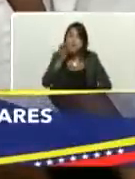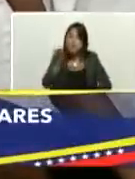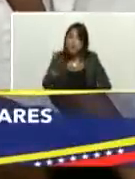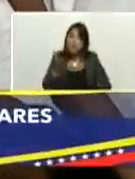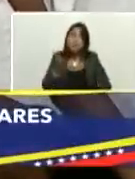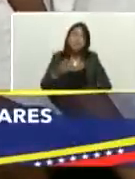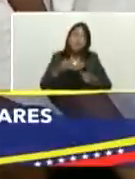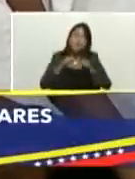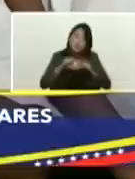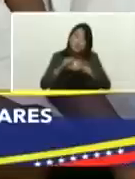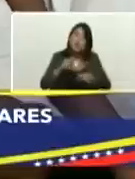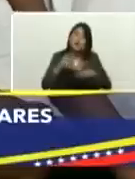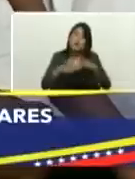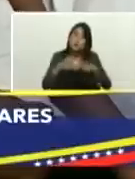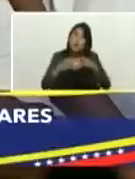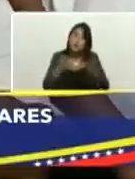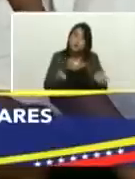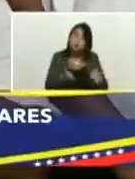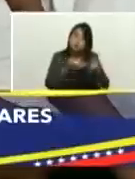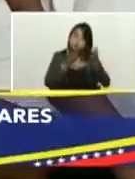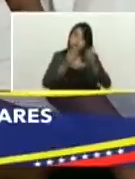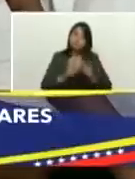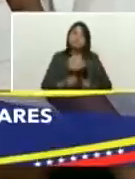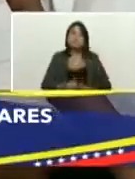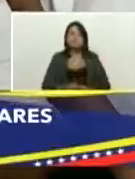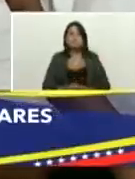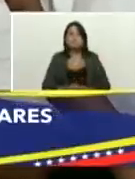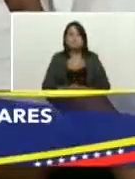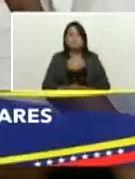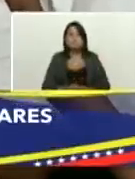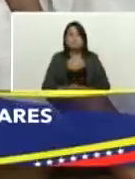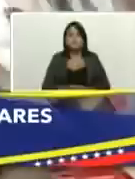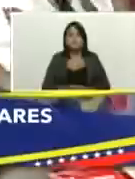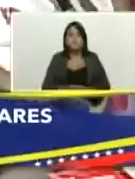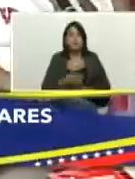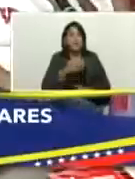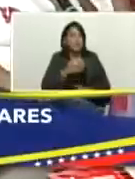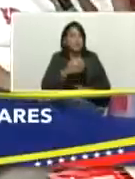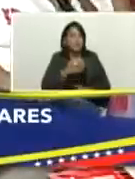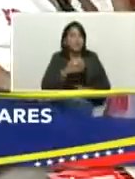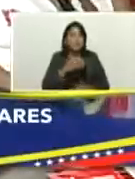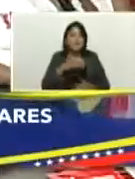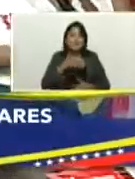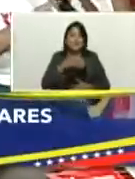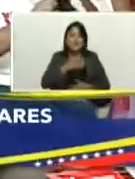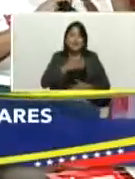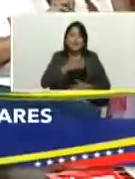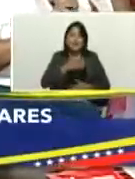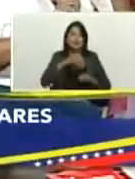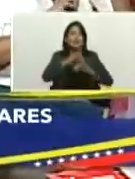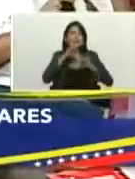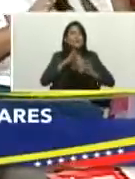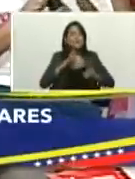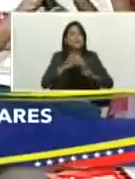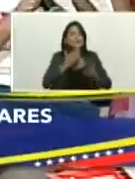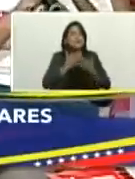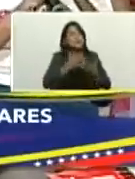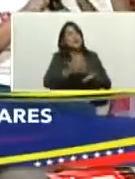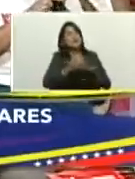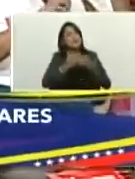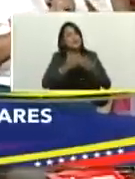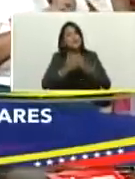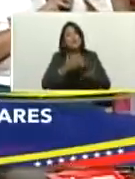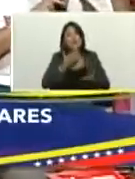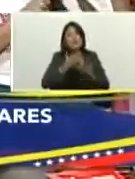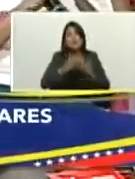impulsando ese hermoso proyecto. Presidente Nicolás Maduro, me siento contenta y me siento feliz. Gracias por apoyar a nuestro gobernador